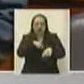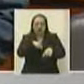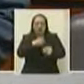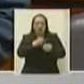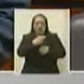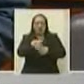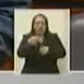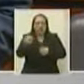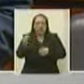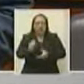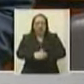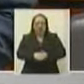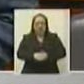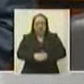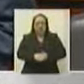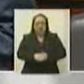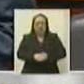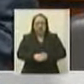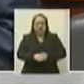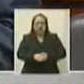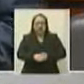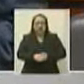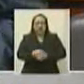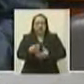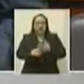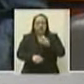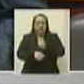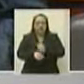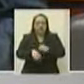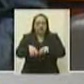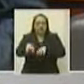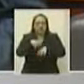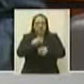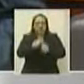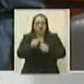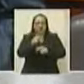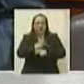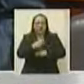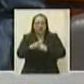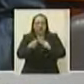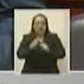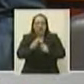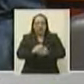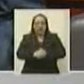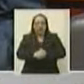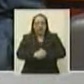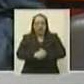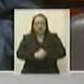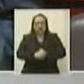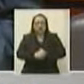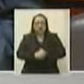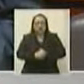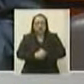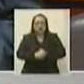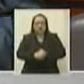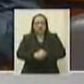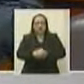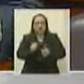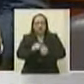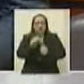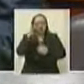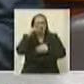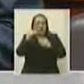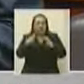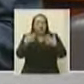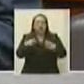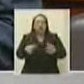nuestras provincias, que se descentralice la seguridad ciudadana equipando las comisarías, plan